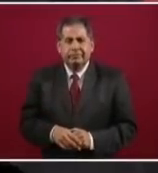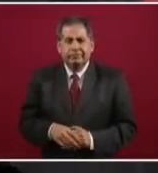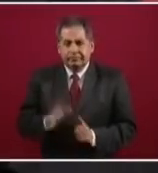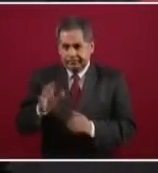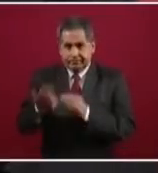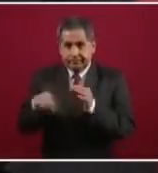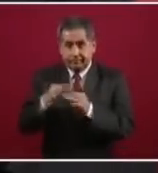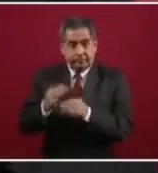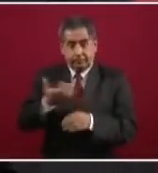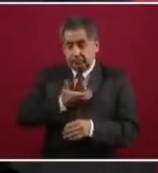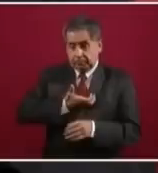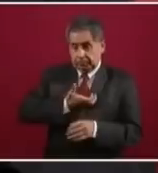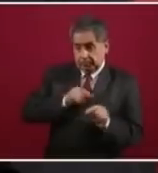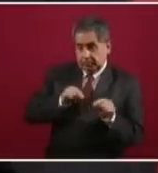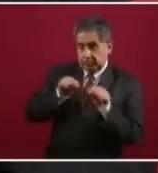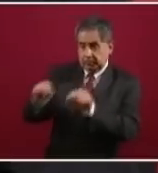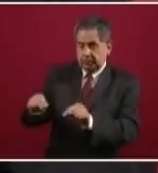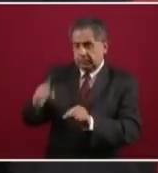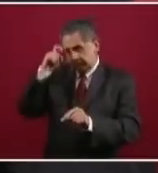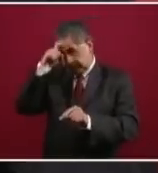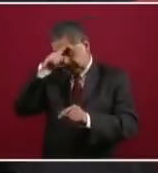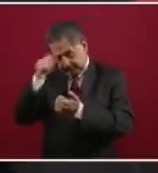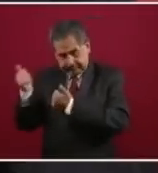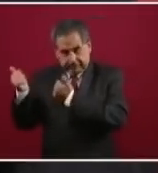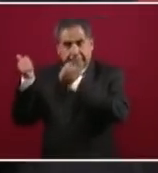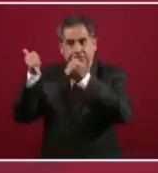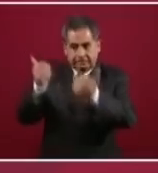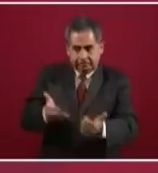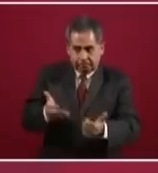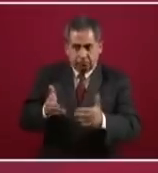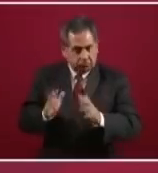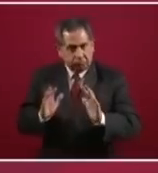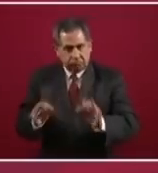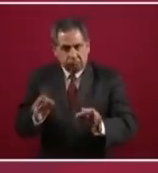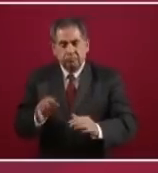ya está aquí en el Zócalo, costó trabajo trasladarla.